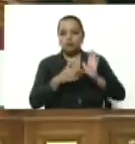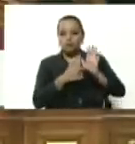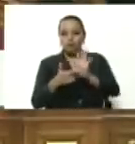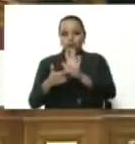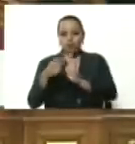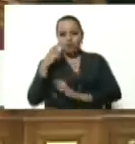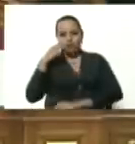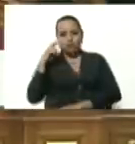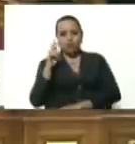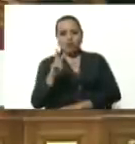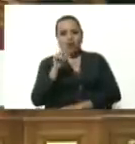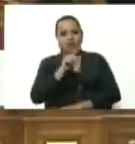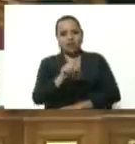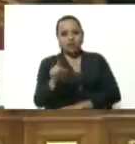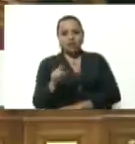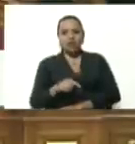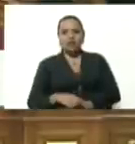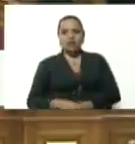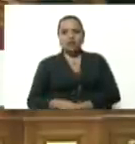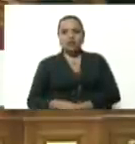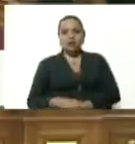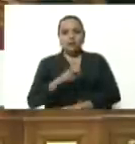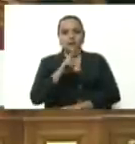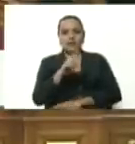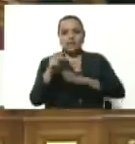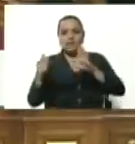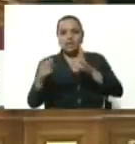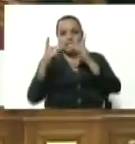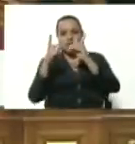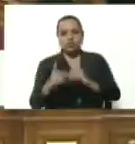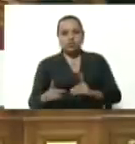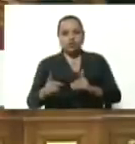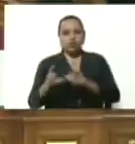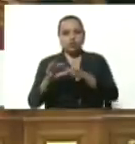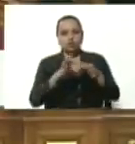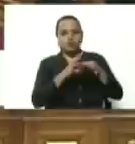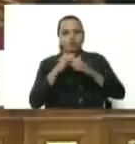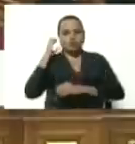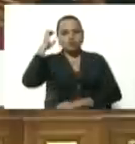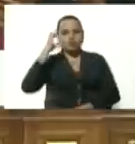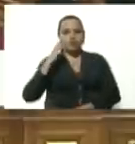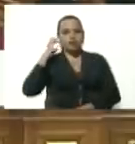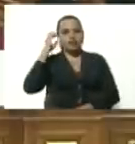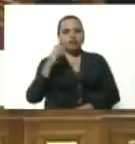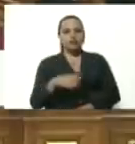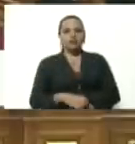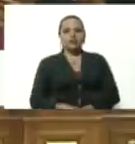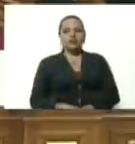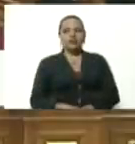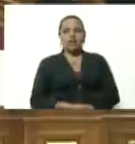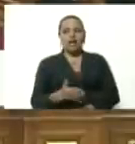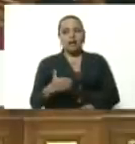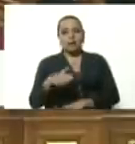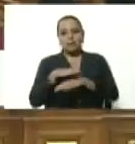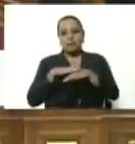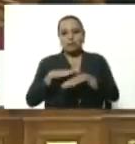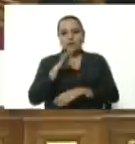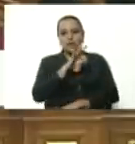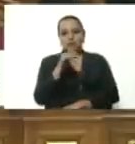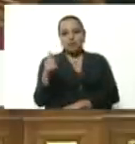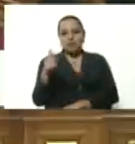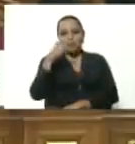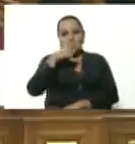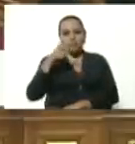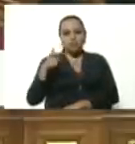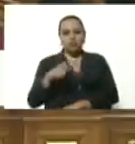esta 26 decisión de la Unión Europea. Perdón, no, 36 personas,